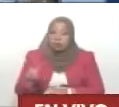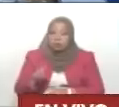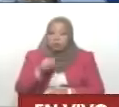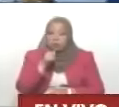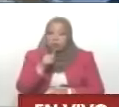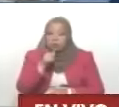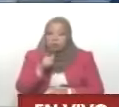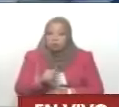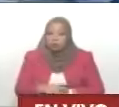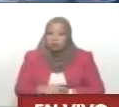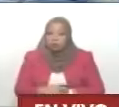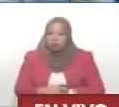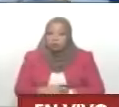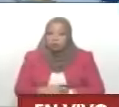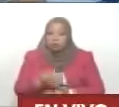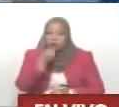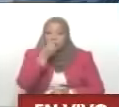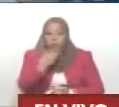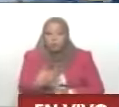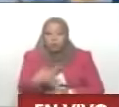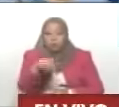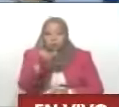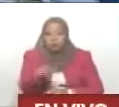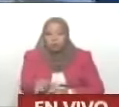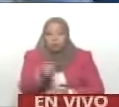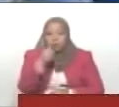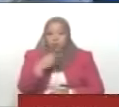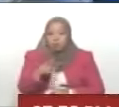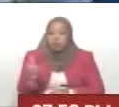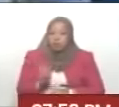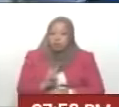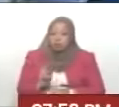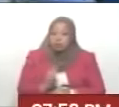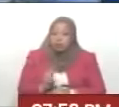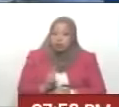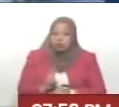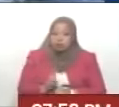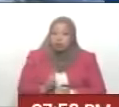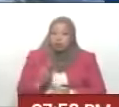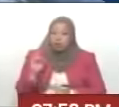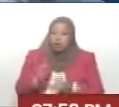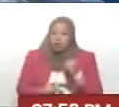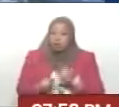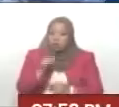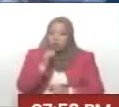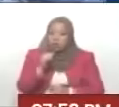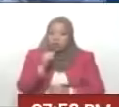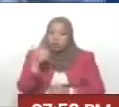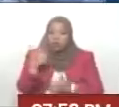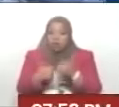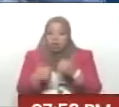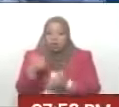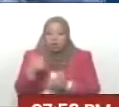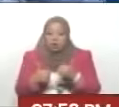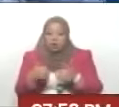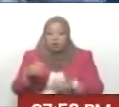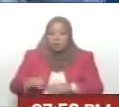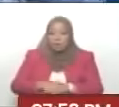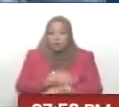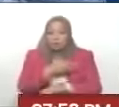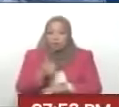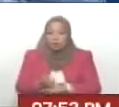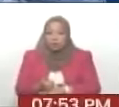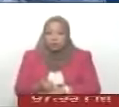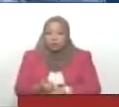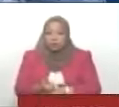maniada lo positivo venezolano, lo afirmativo venezolano. Y tienen baneado al candidato principal, sí,